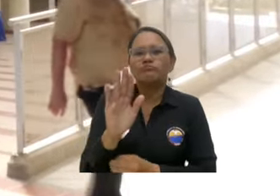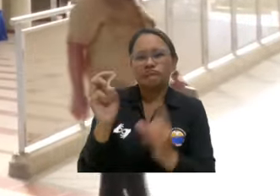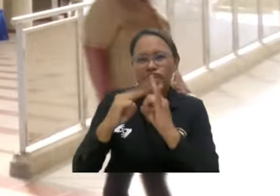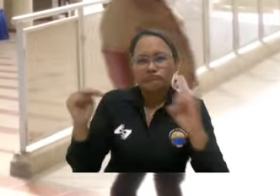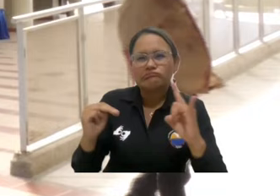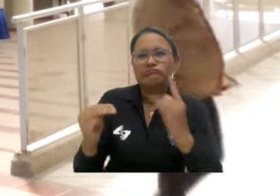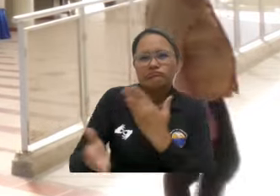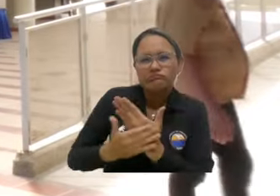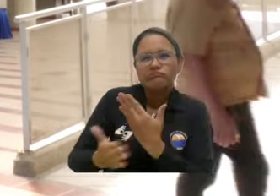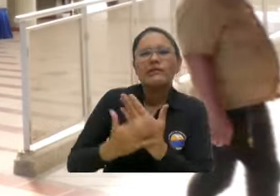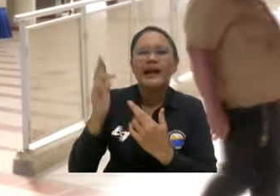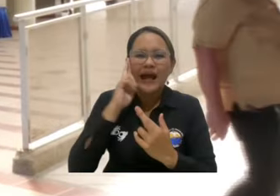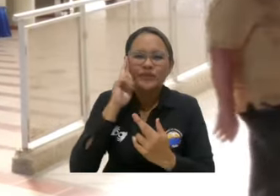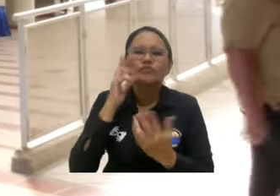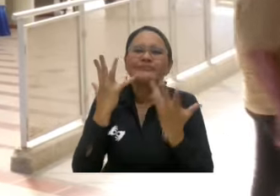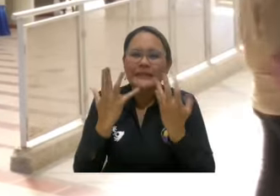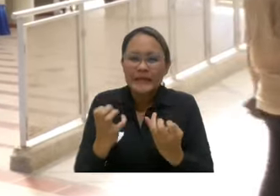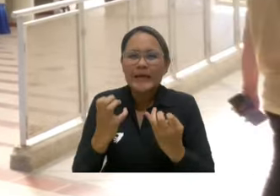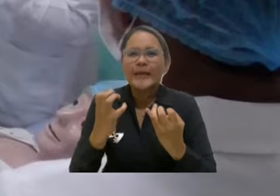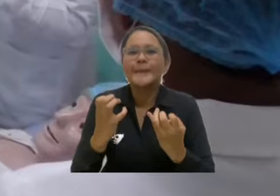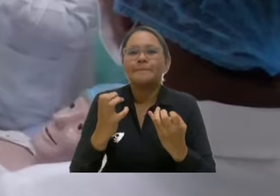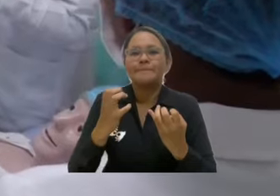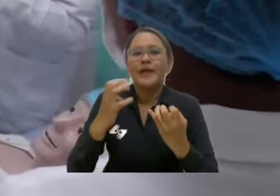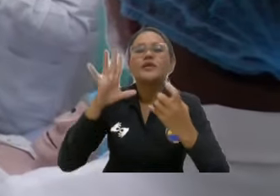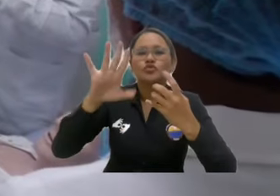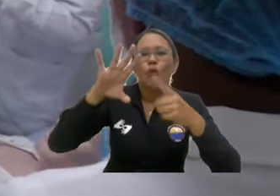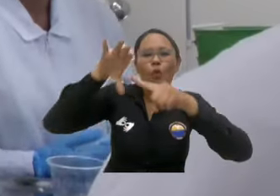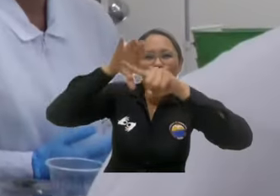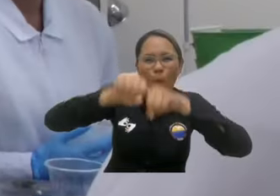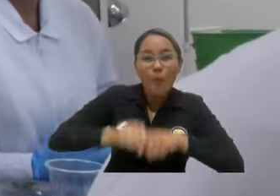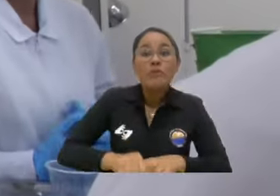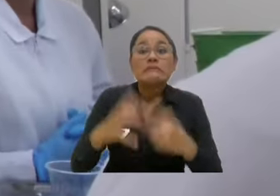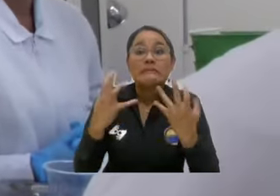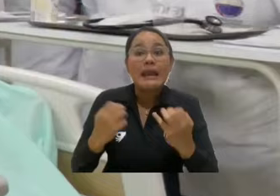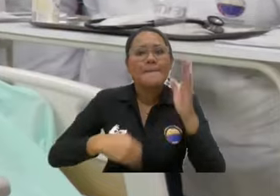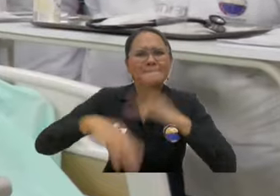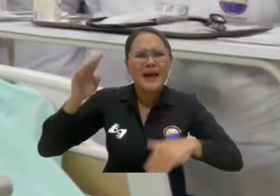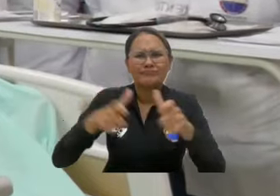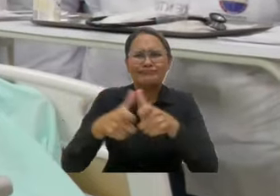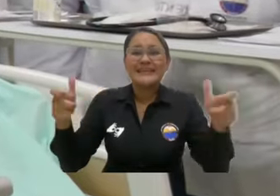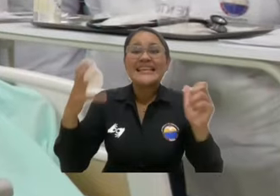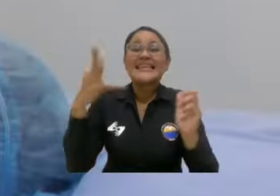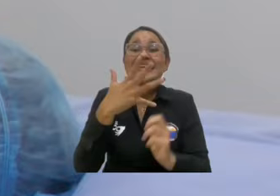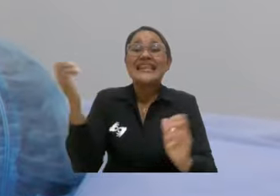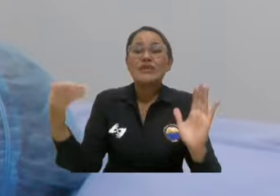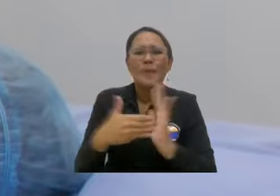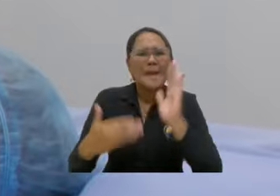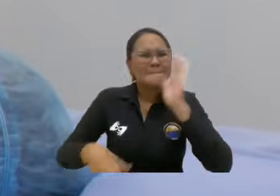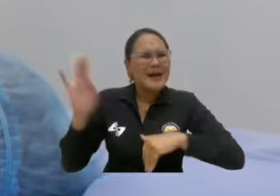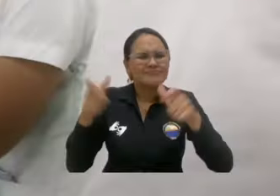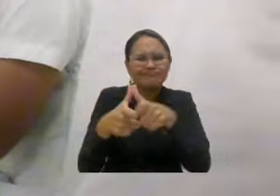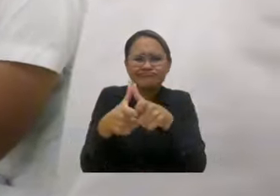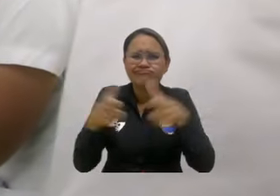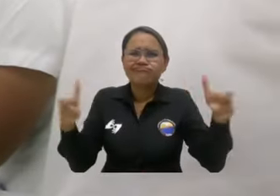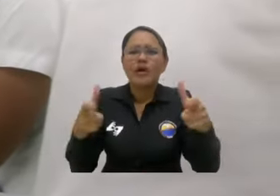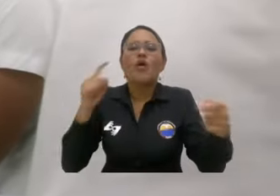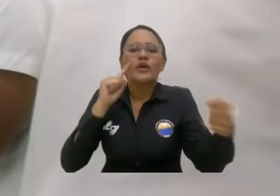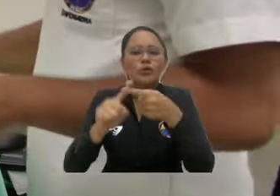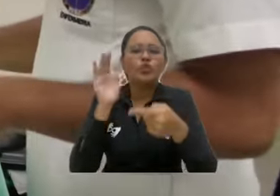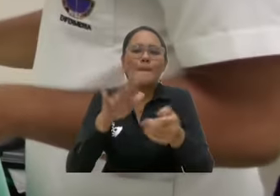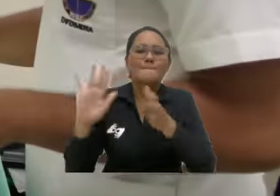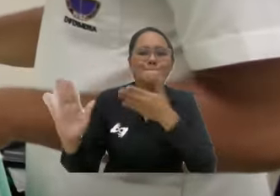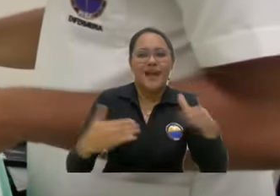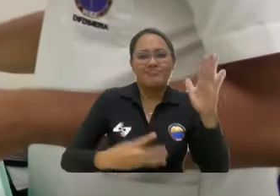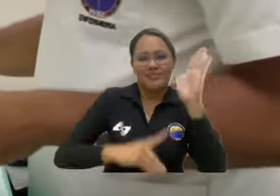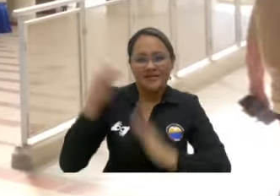Universidad del Magdalena de poder aumentar los cupos, con una meta de 500.000 nuevos cupos universitarios progresivamente a lo largo del